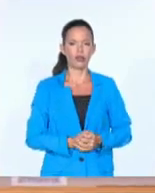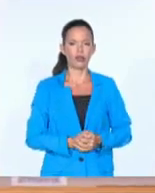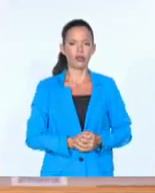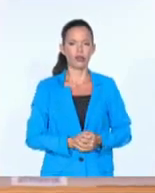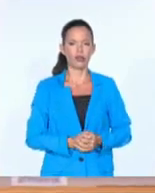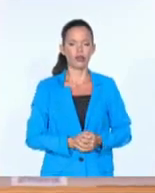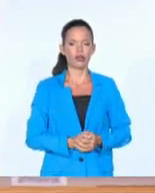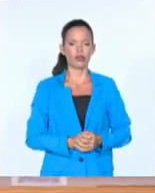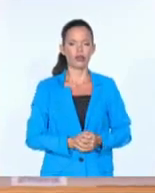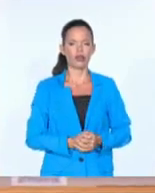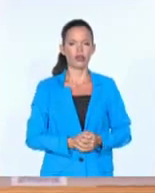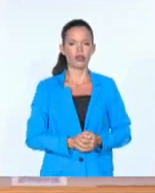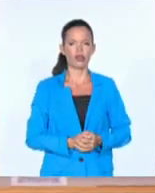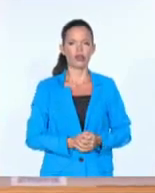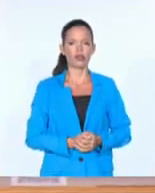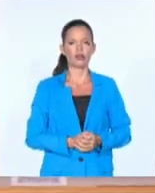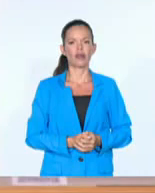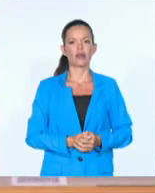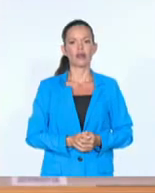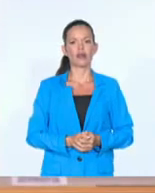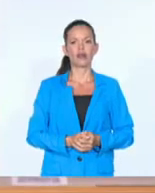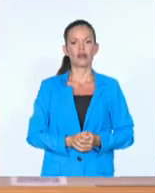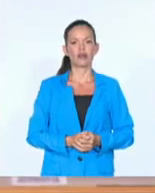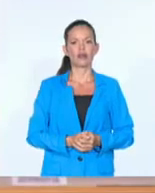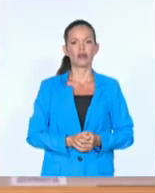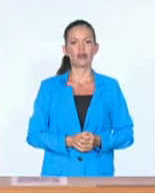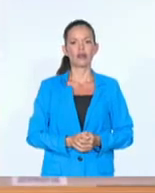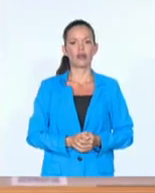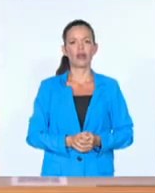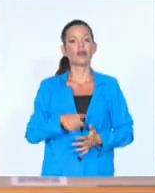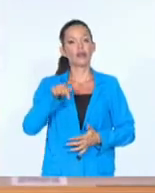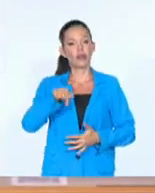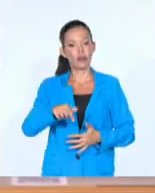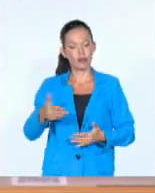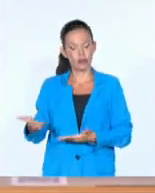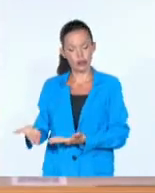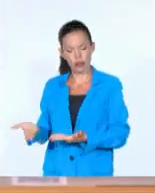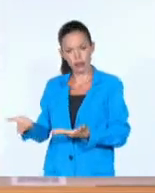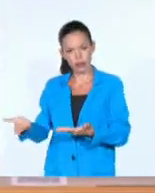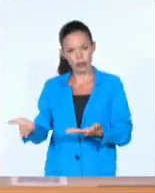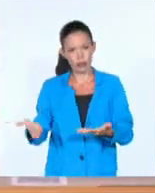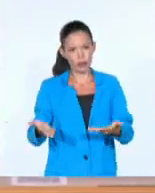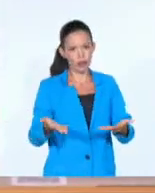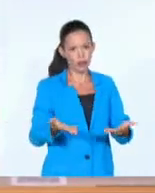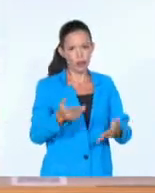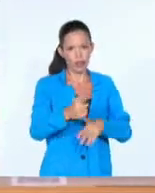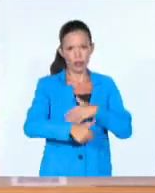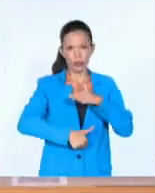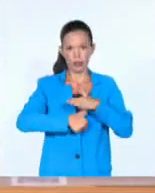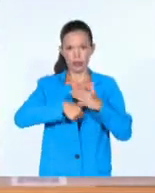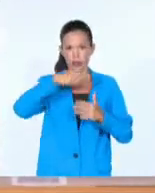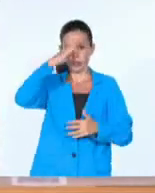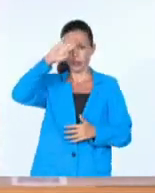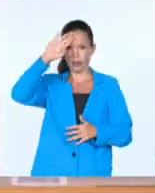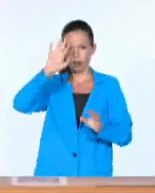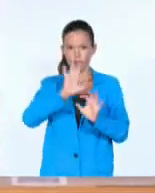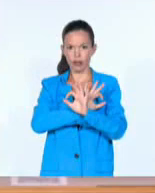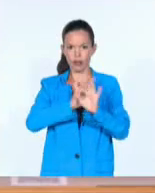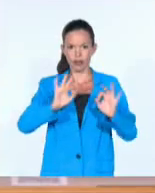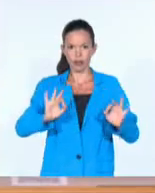la representación de Cuba su excelencia Señor Miguel Díaz canel Bermúdez